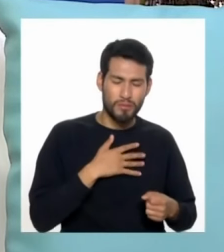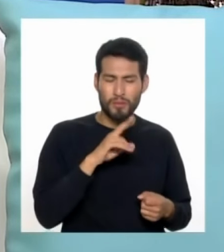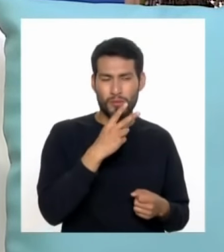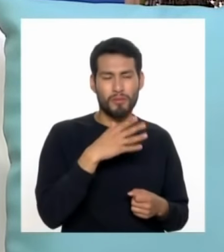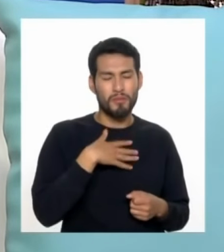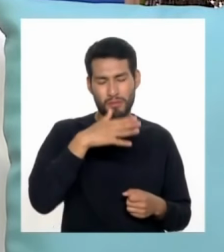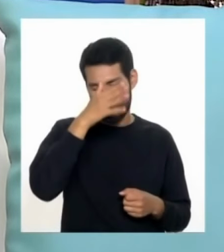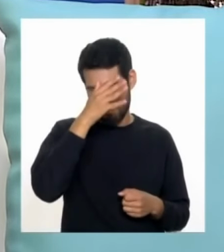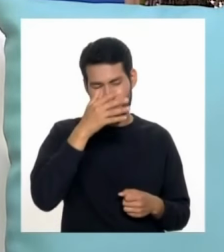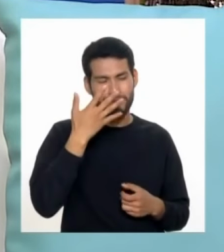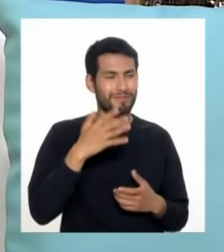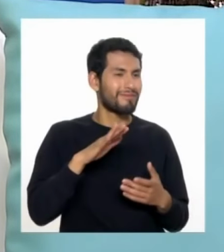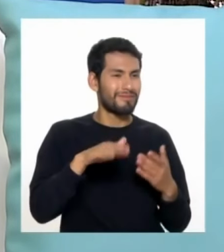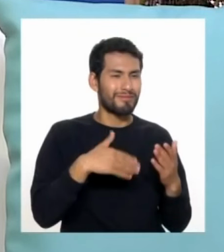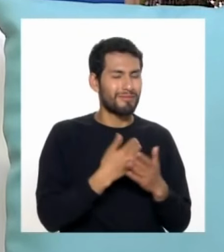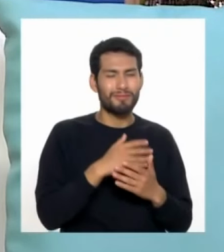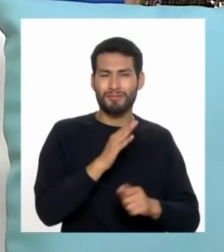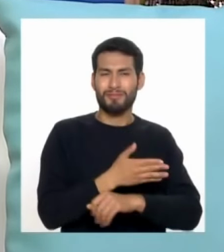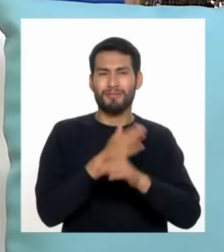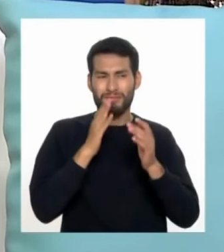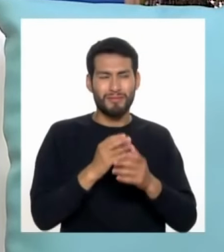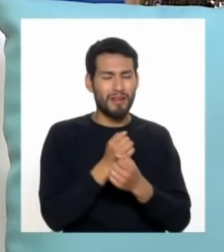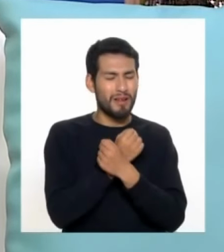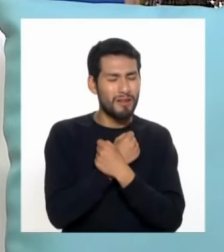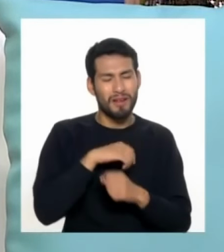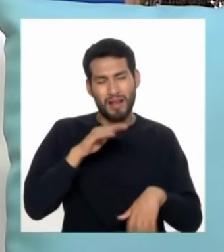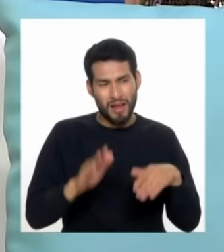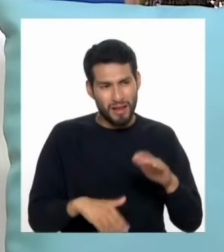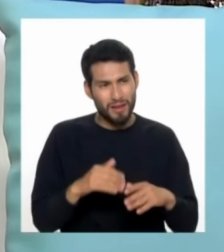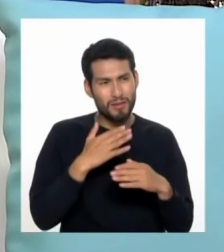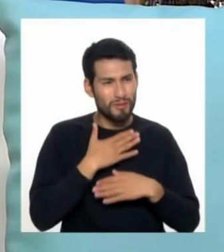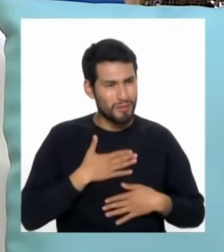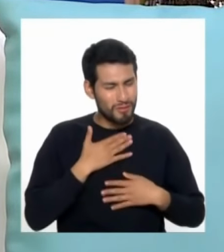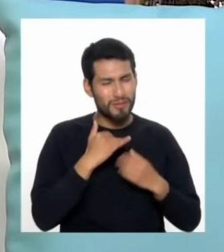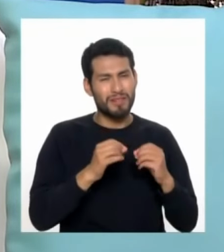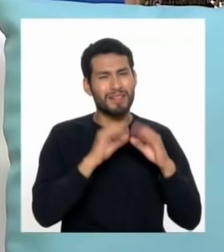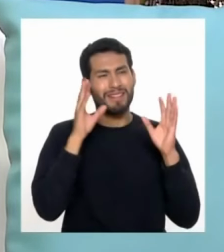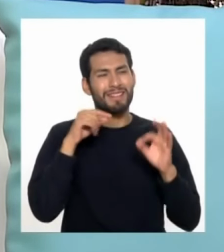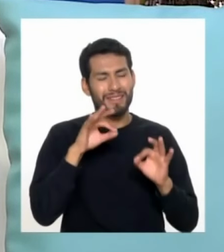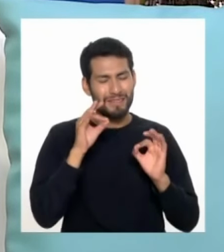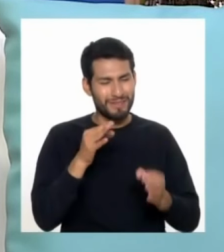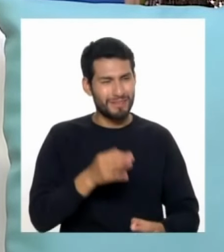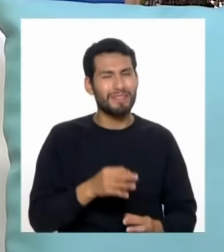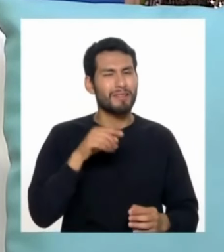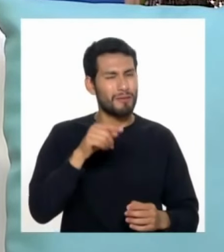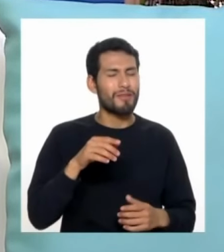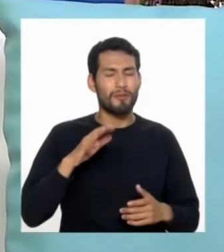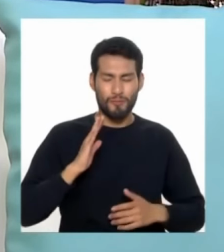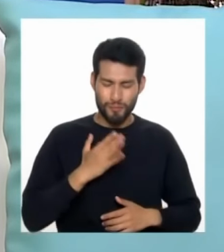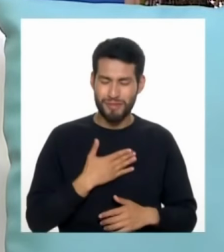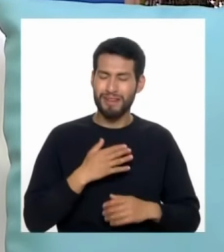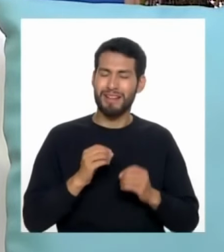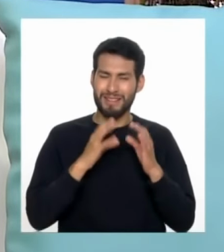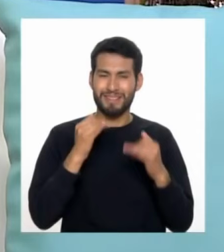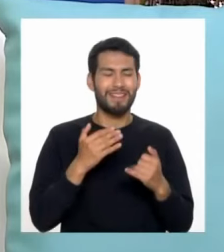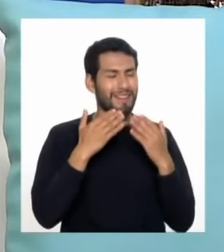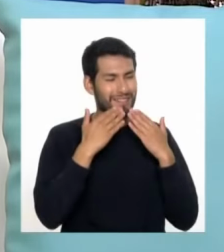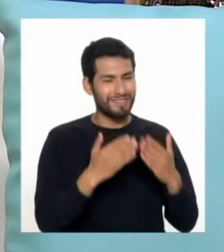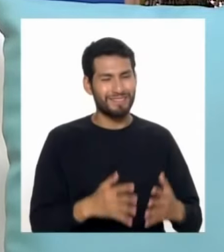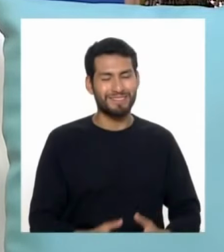padre. Y nada, a todos los músicos, amantes del cajón, disfruten este día verdaderamente porque es nuestro día. Muchas